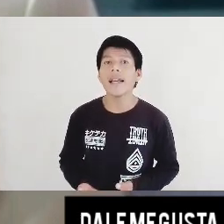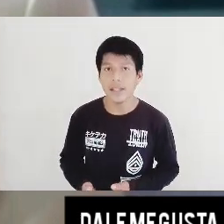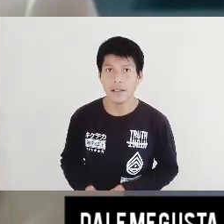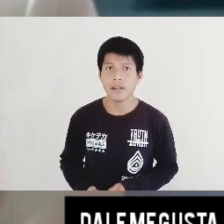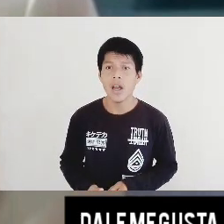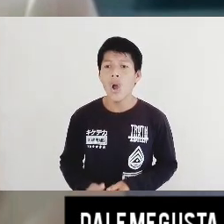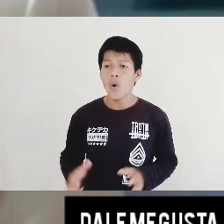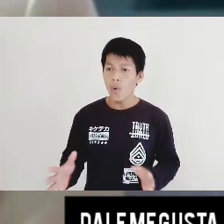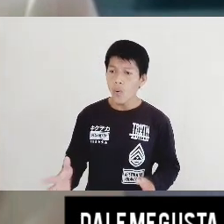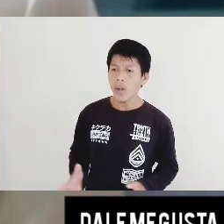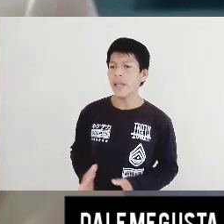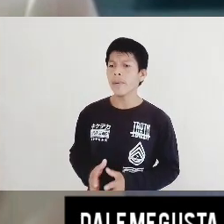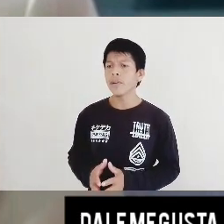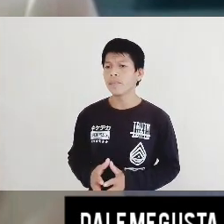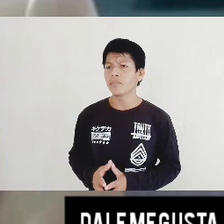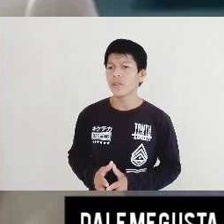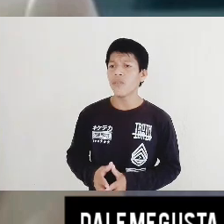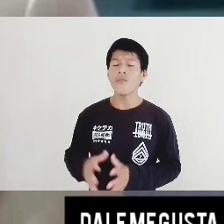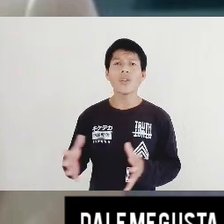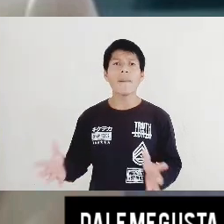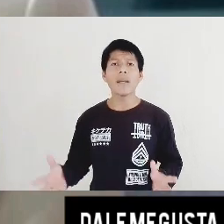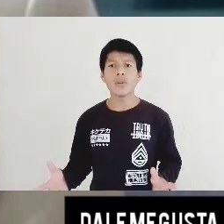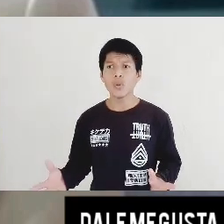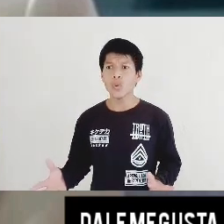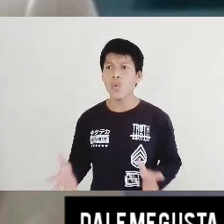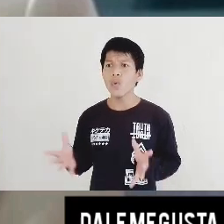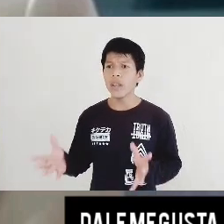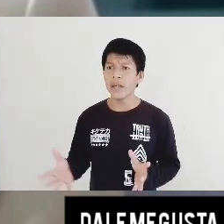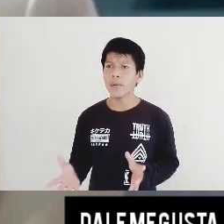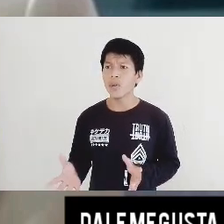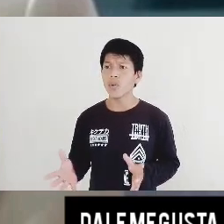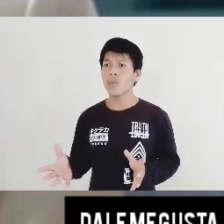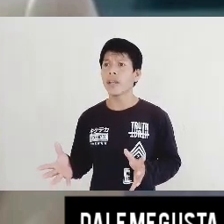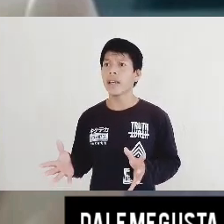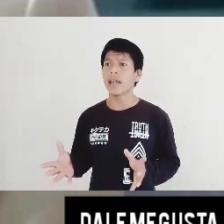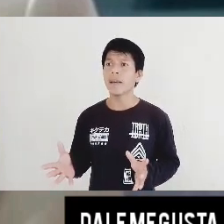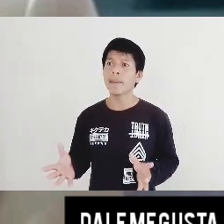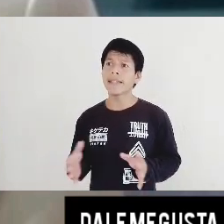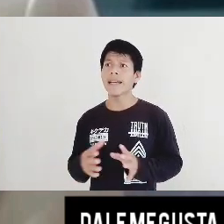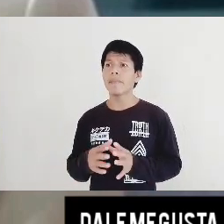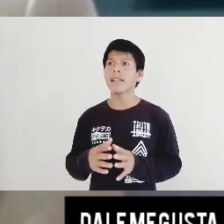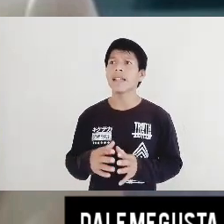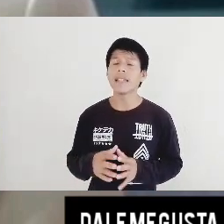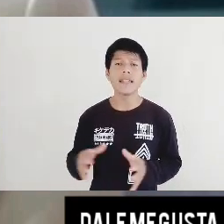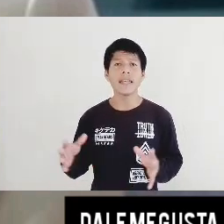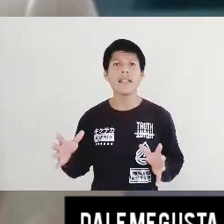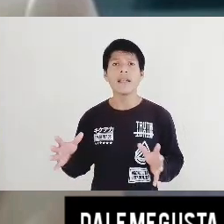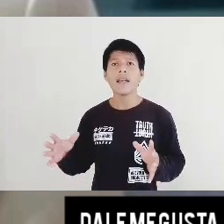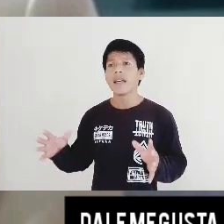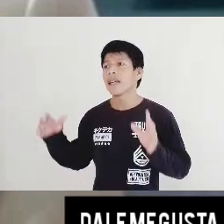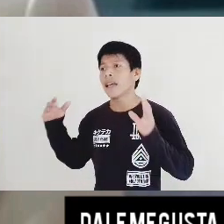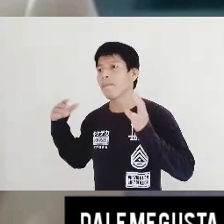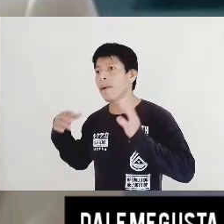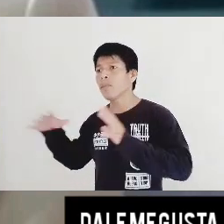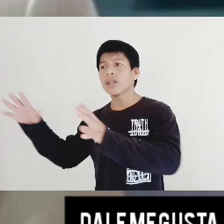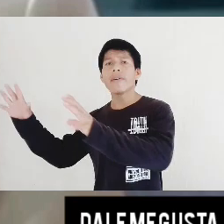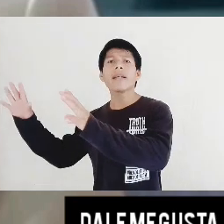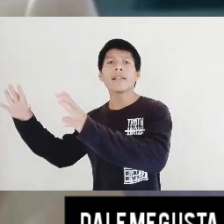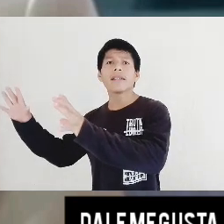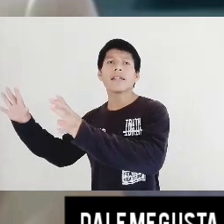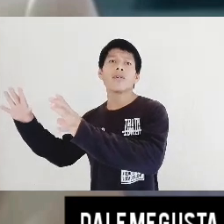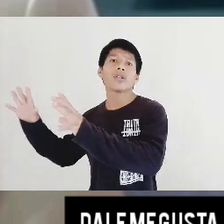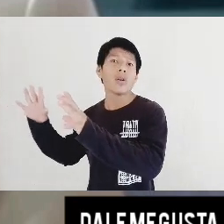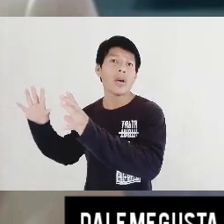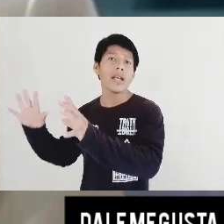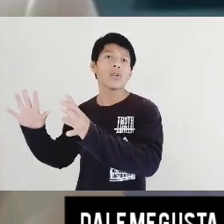del Cash. Un libro sin fundamentos, un libro donde prácticamente dice que vamos a